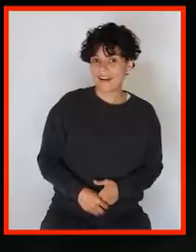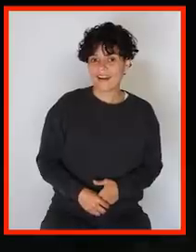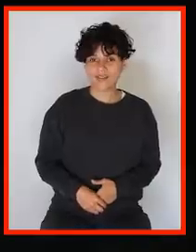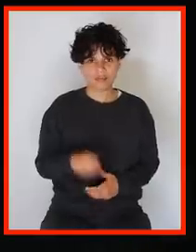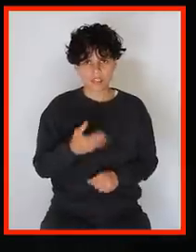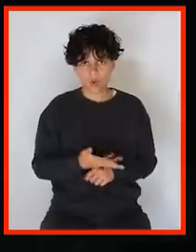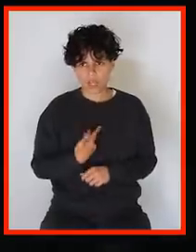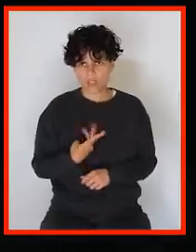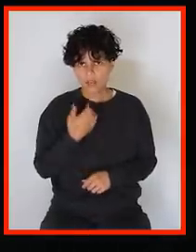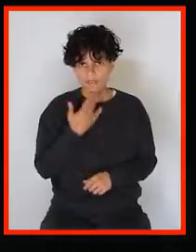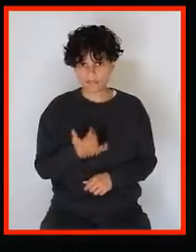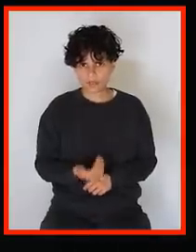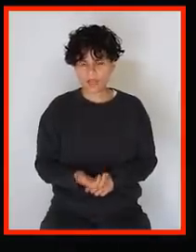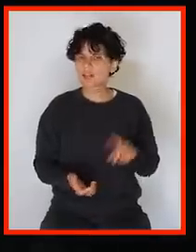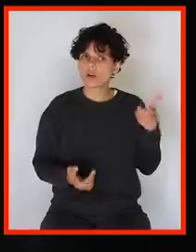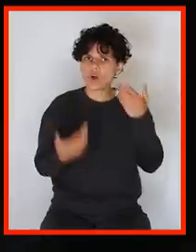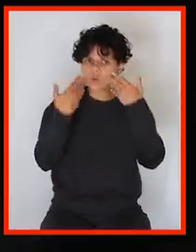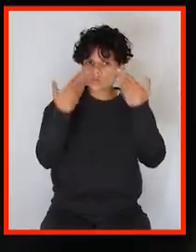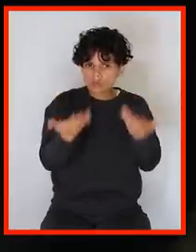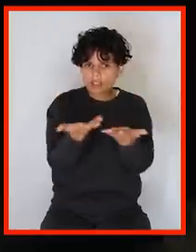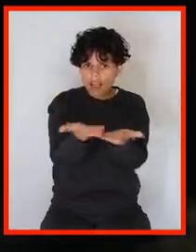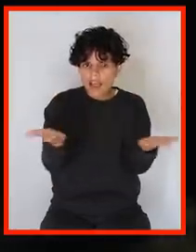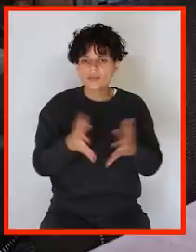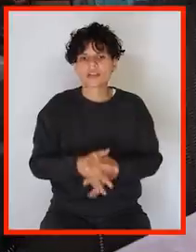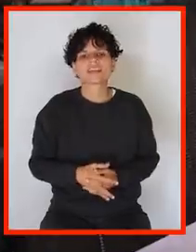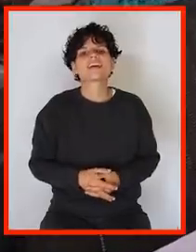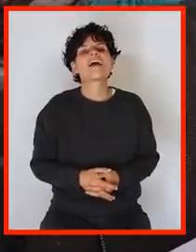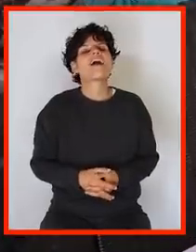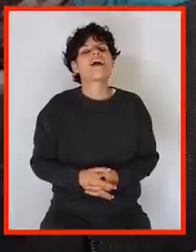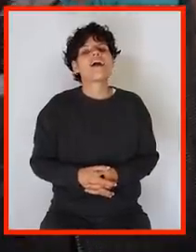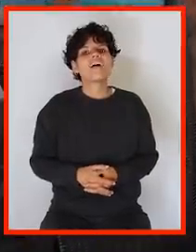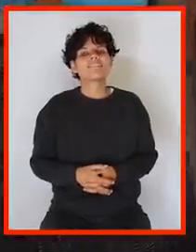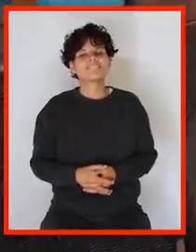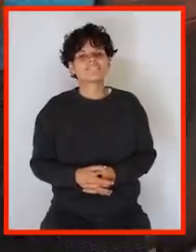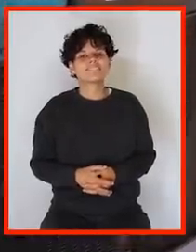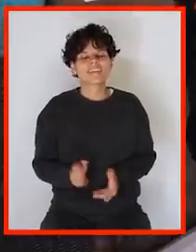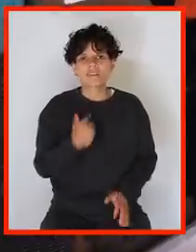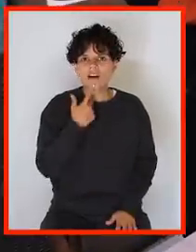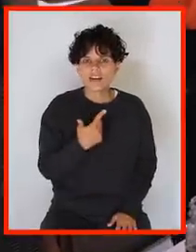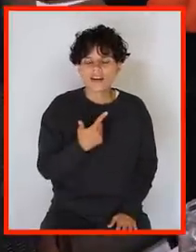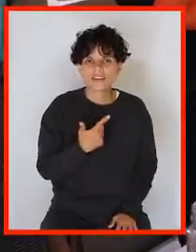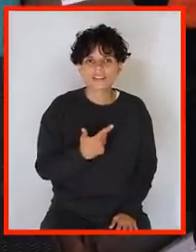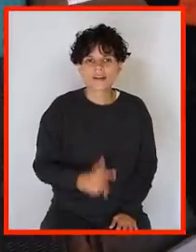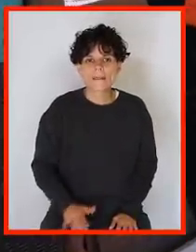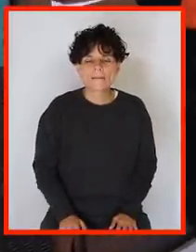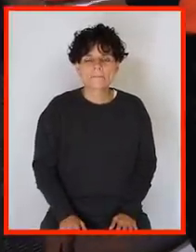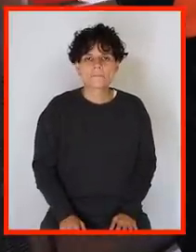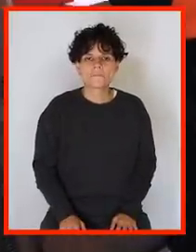Ah. ¿Estoy guayando? No, weón. ¿Sí, un regalito para ti? No, qué bacán.